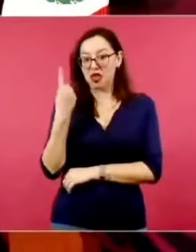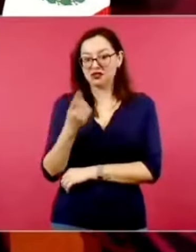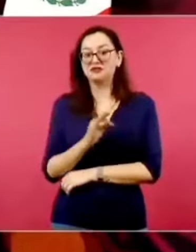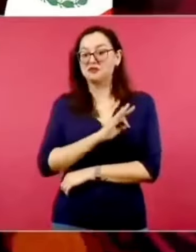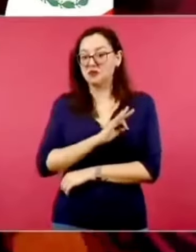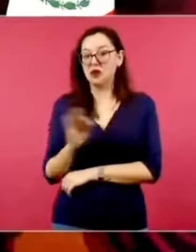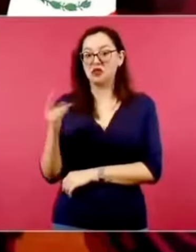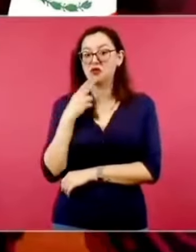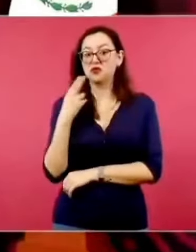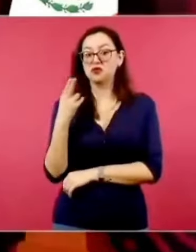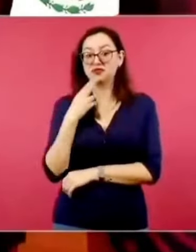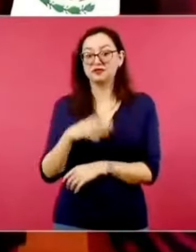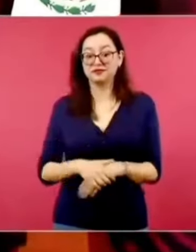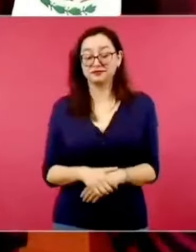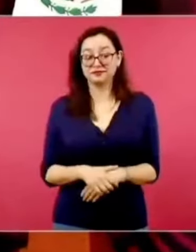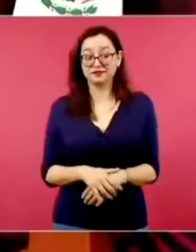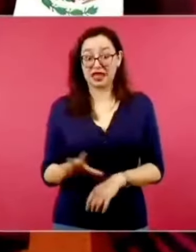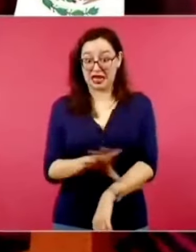haber